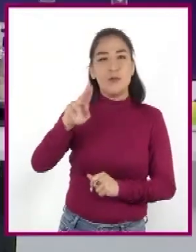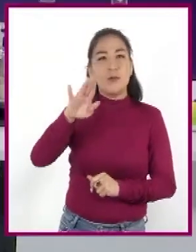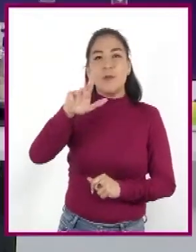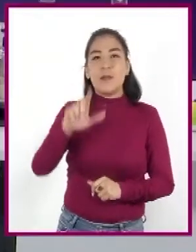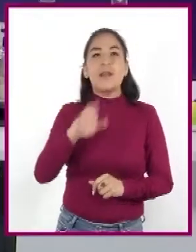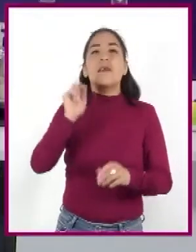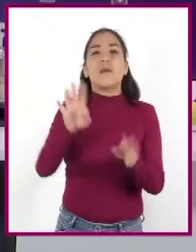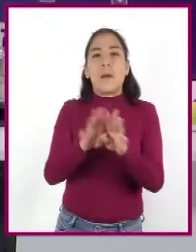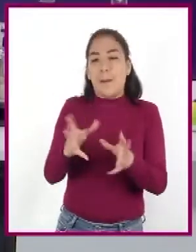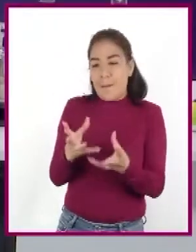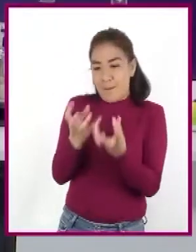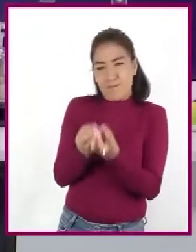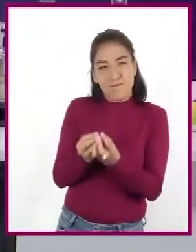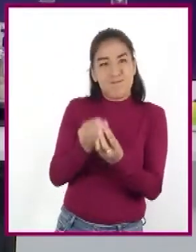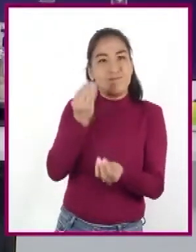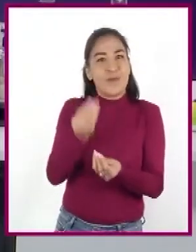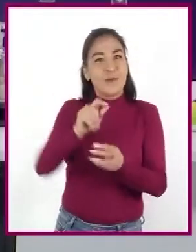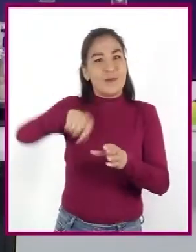correcto.